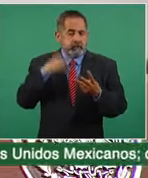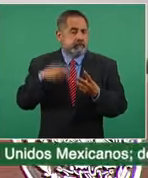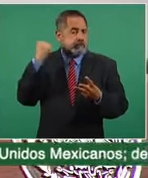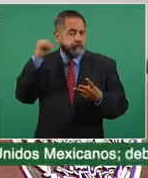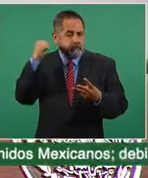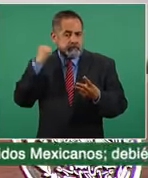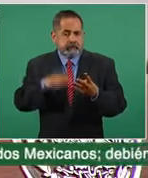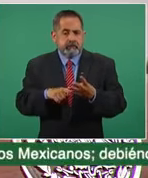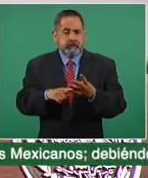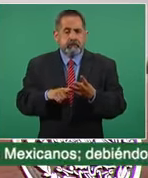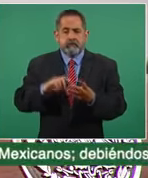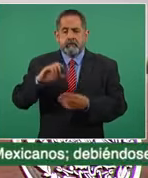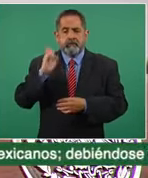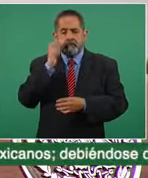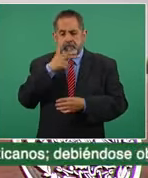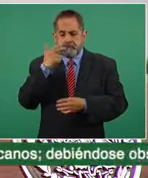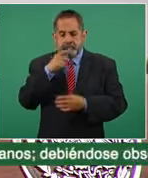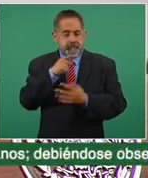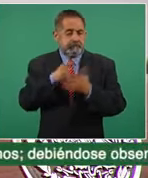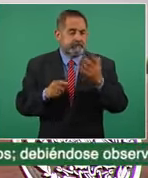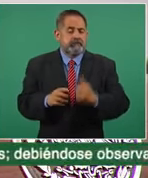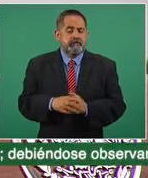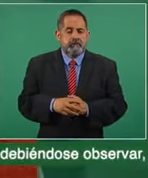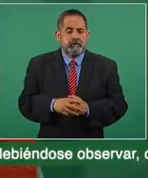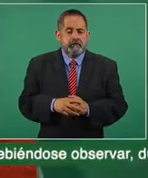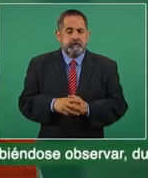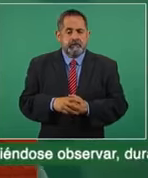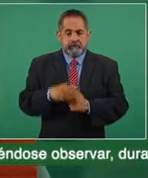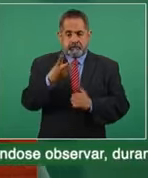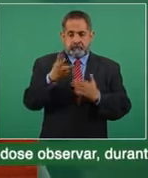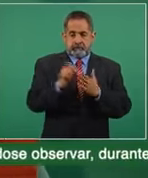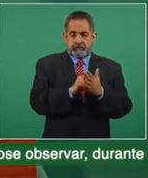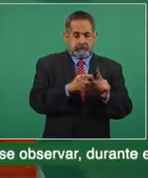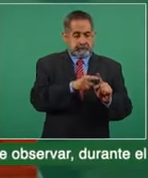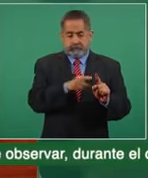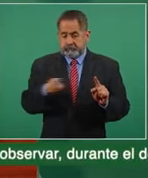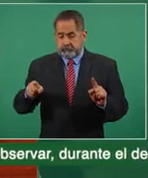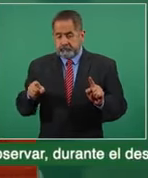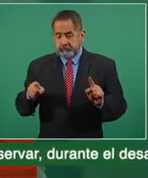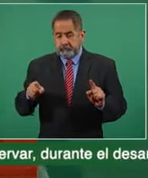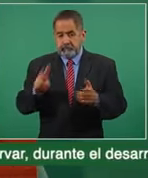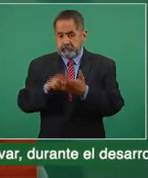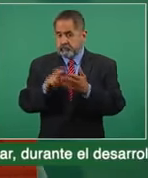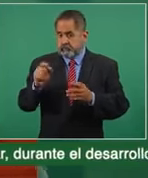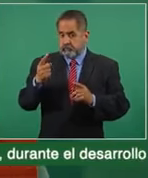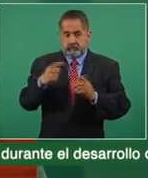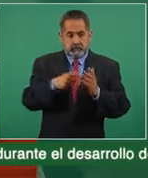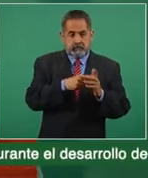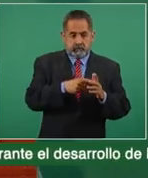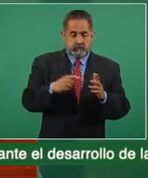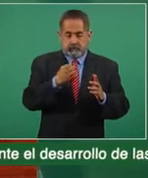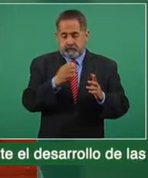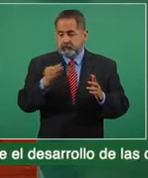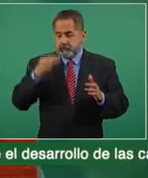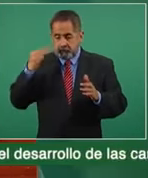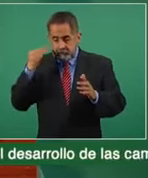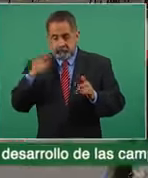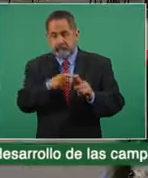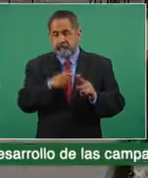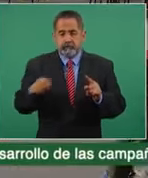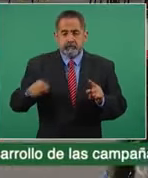Acapulco y Chihuahua. En los primeros 3 meses del año también se logró contener la incidencia